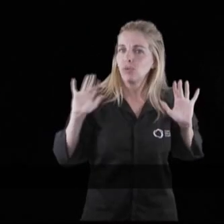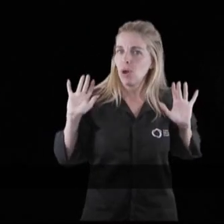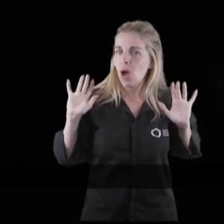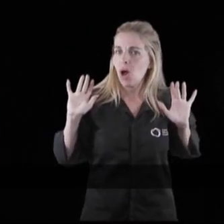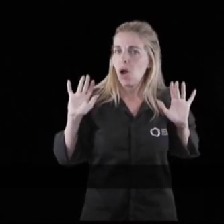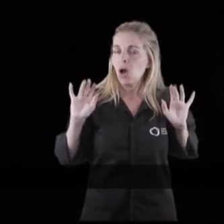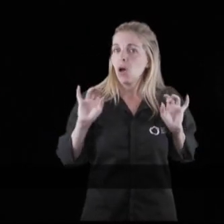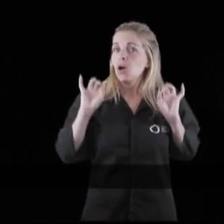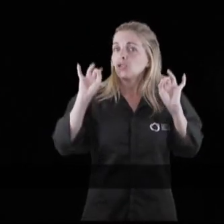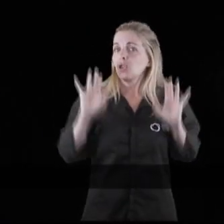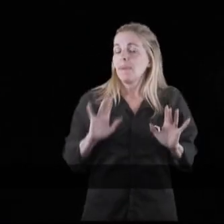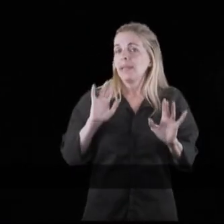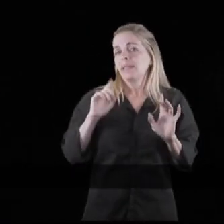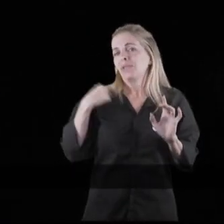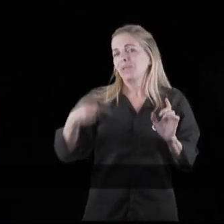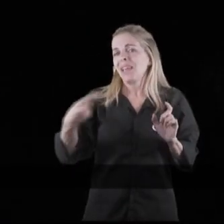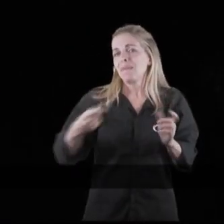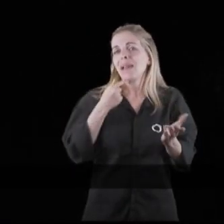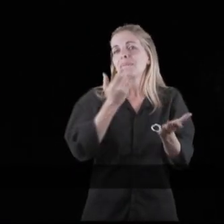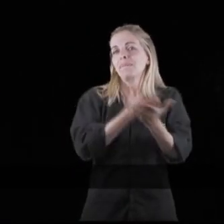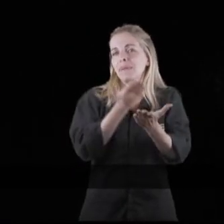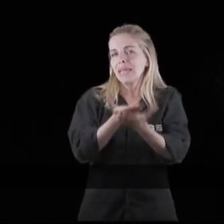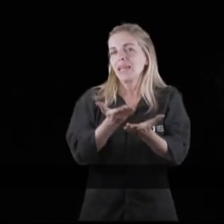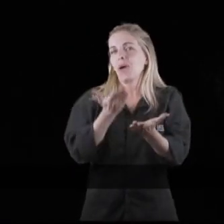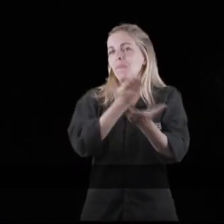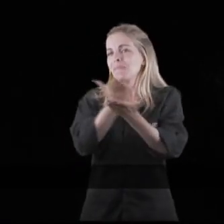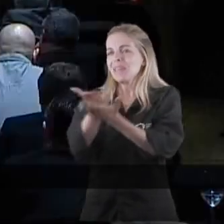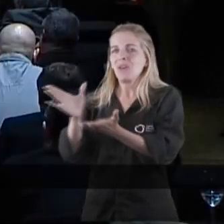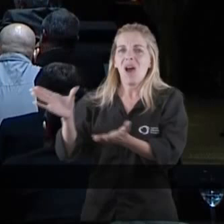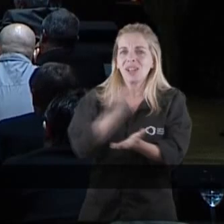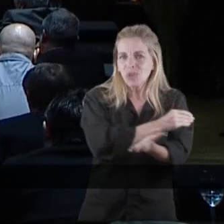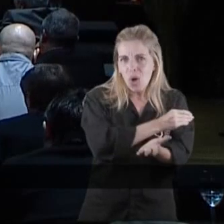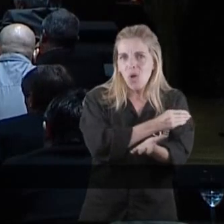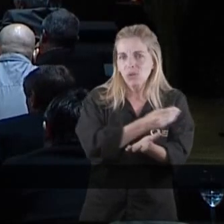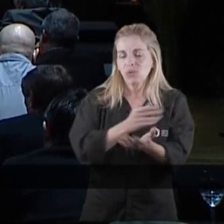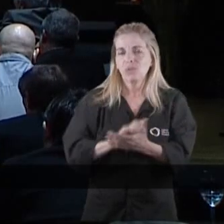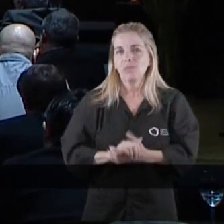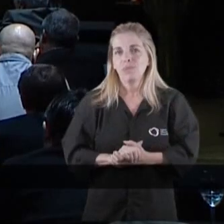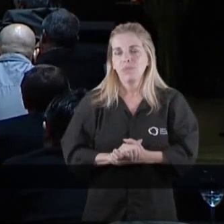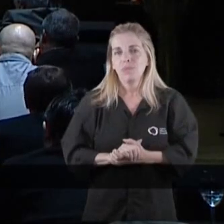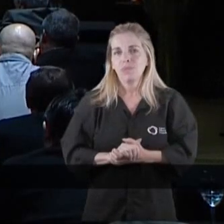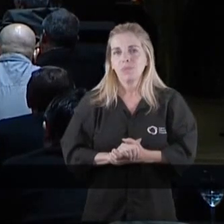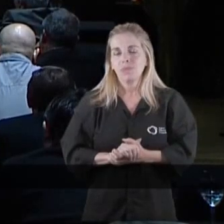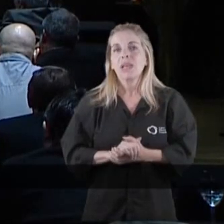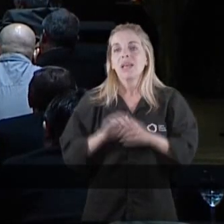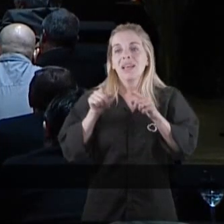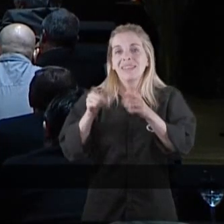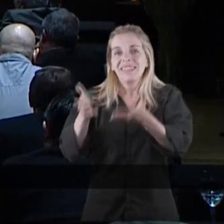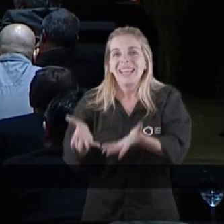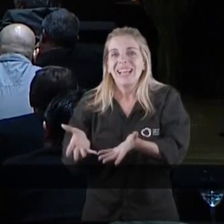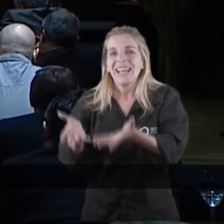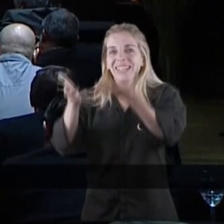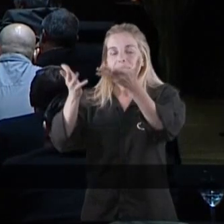pide es lo que siempre le pido y reclamo en todos lados: que ese crecimiento sea